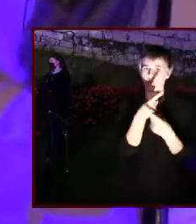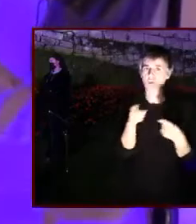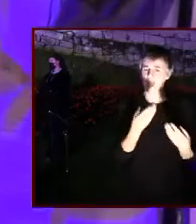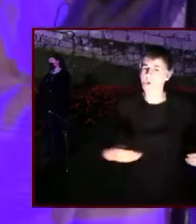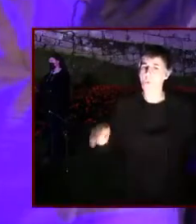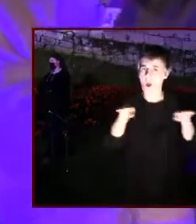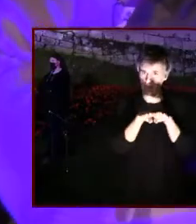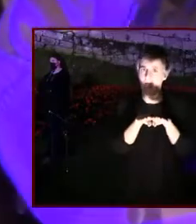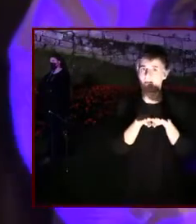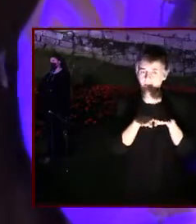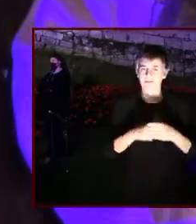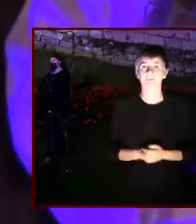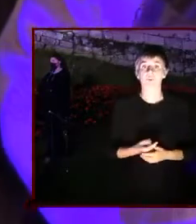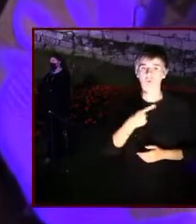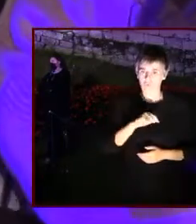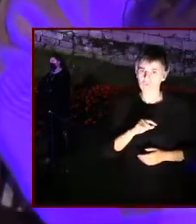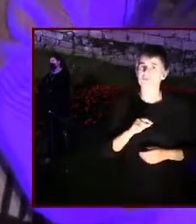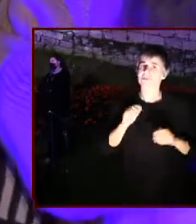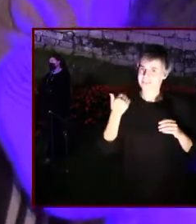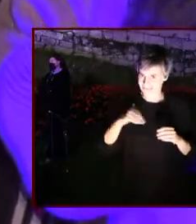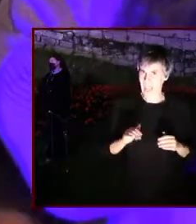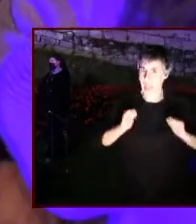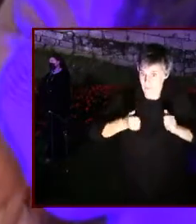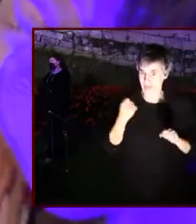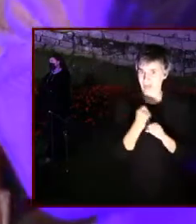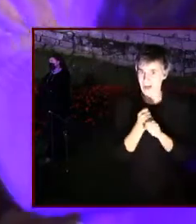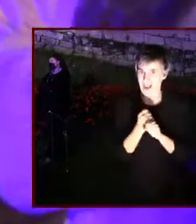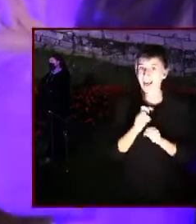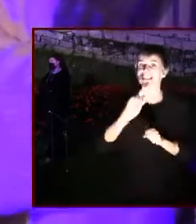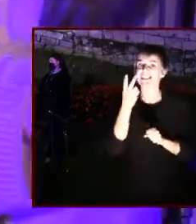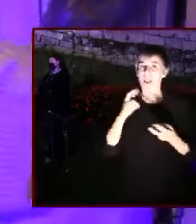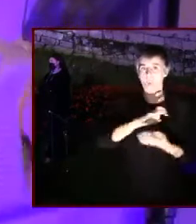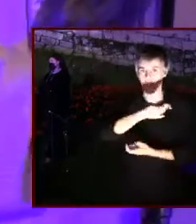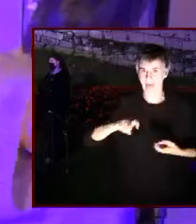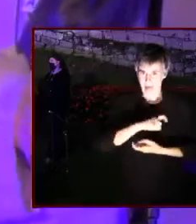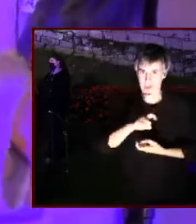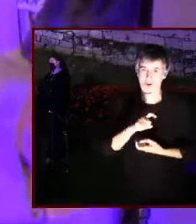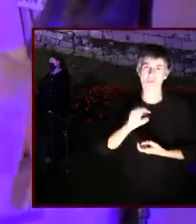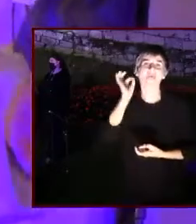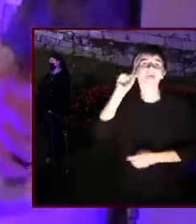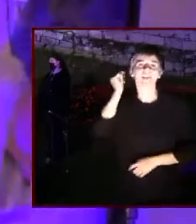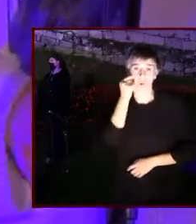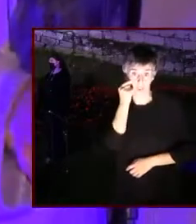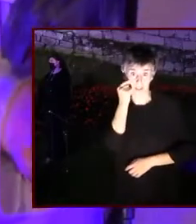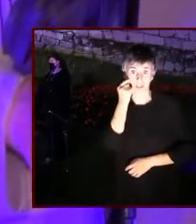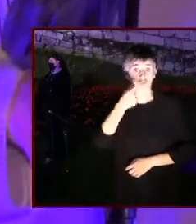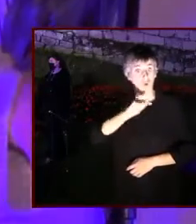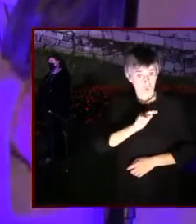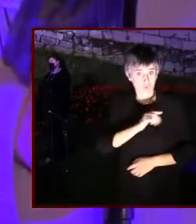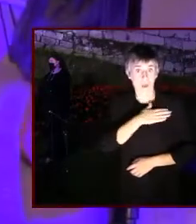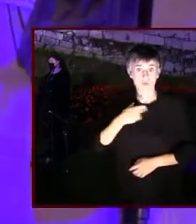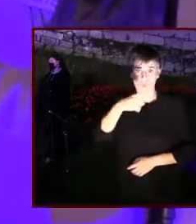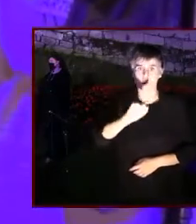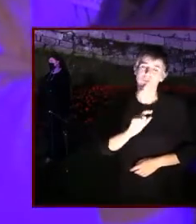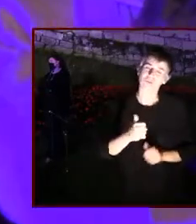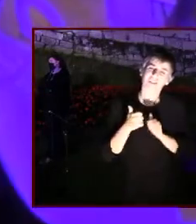Xa estamos a traballar na segunda edición de Descubreas. Así que vos convidamos a seguir as nosas redes sociais e